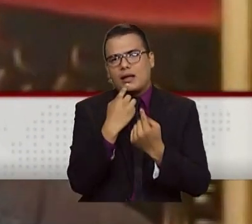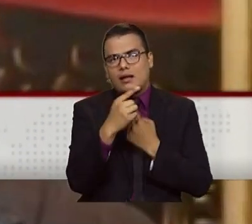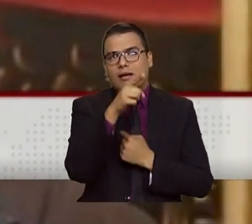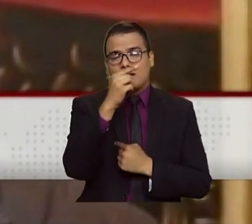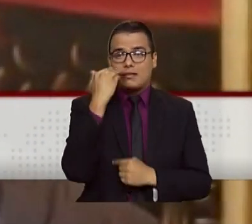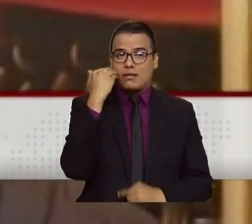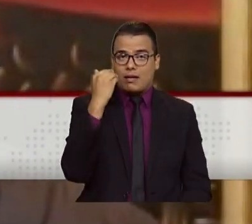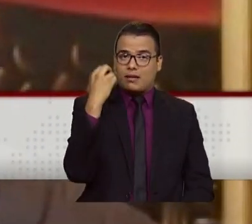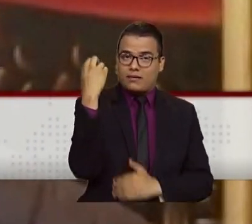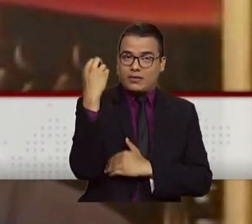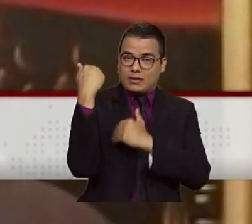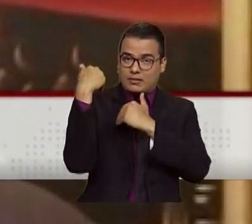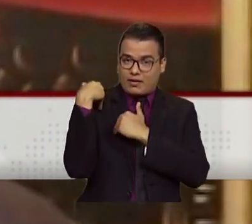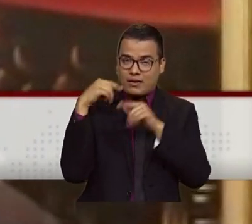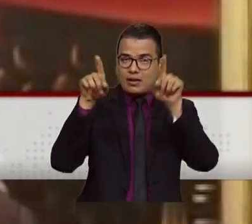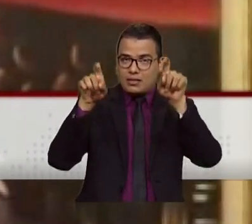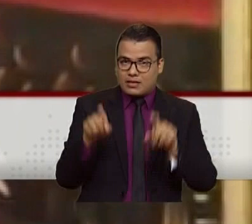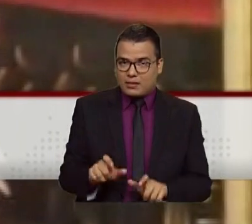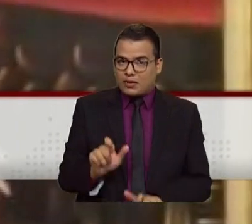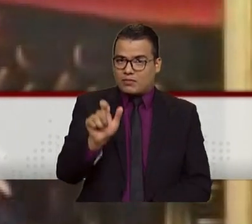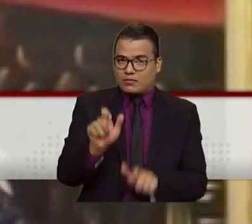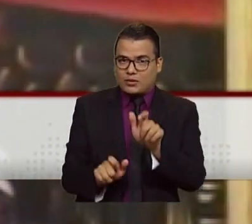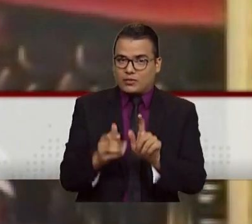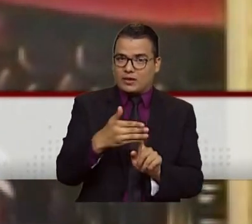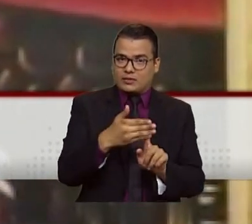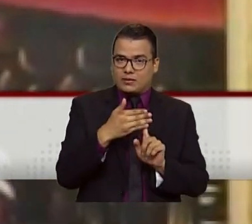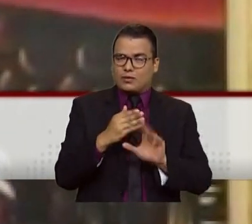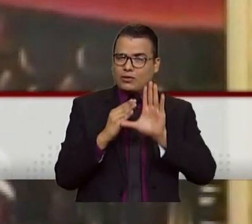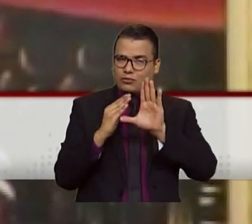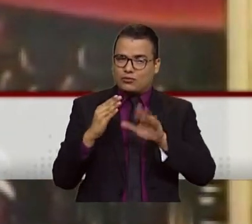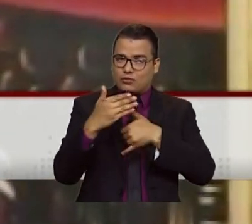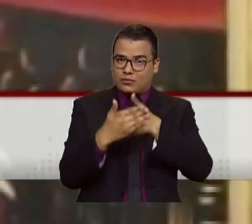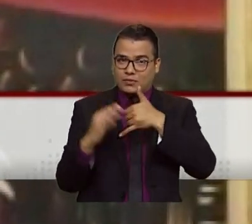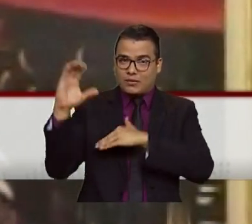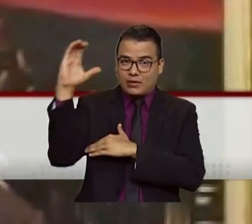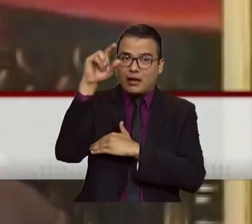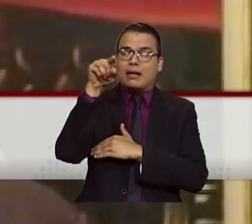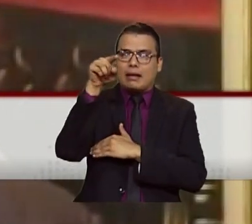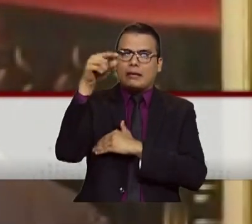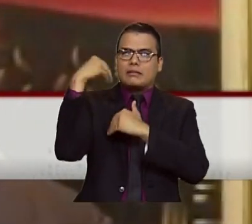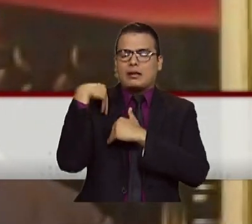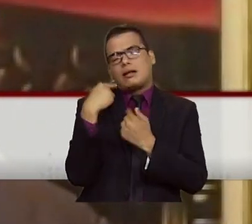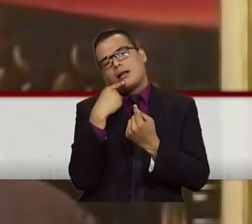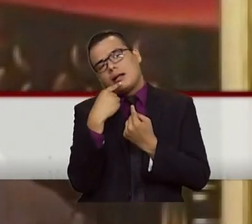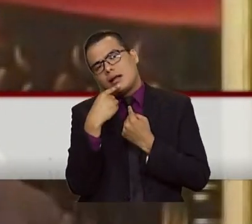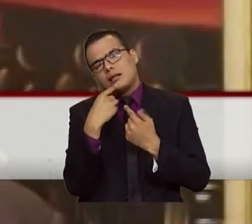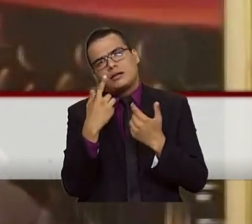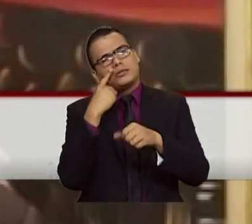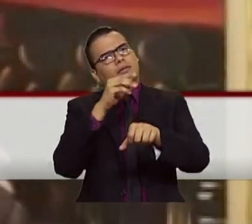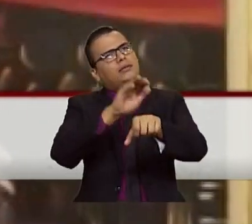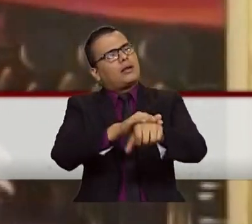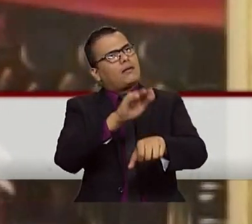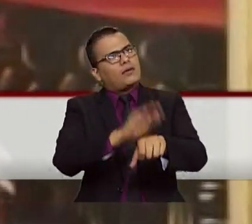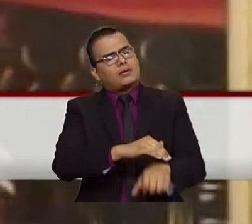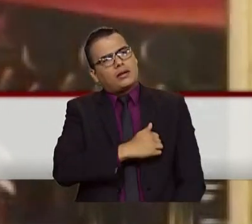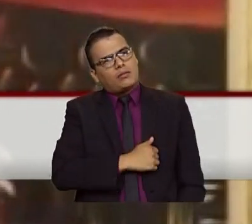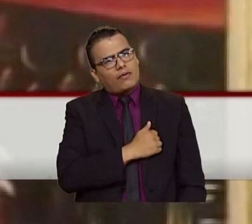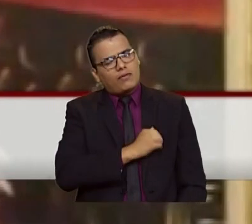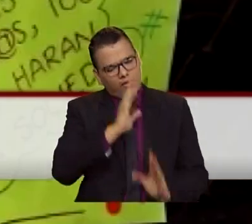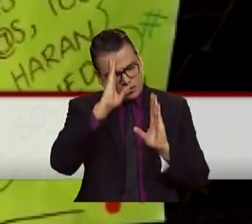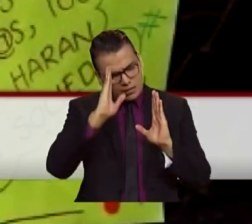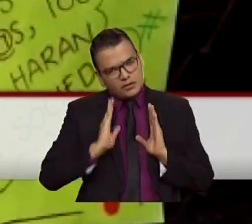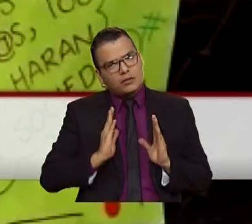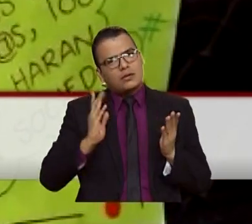fiscal encargada para todo el tema de seguridad ciudadana en colombia y he pedido todo lo que sea necesario y se requiera esfuerzos